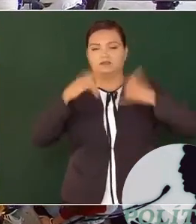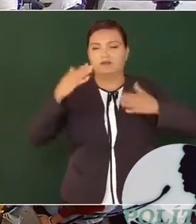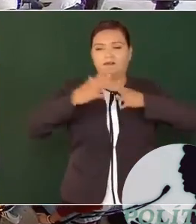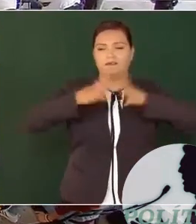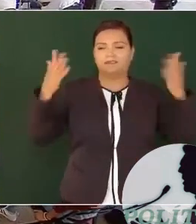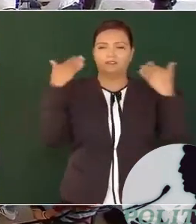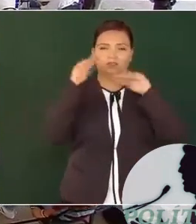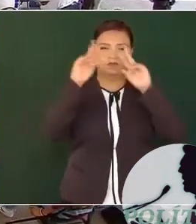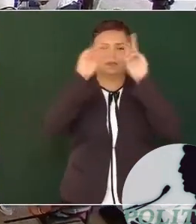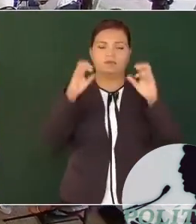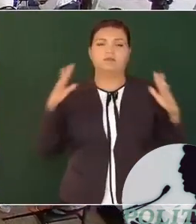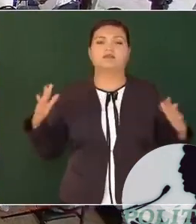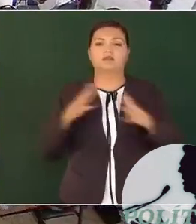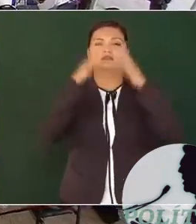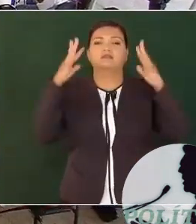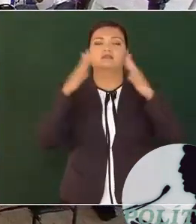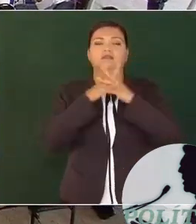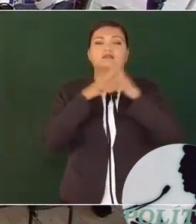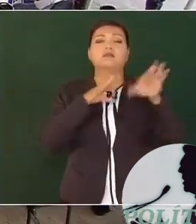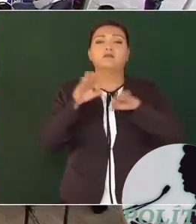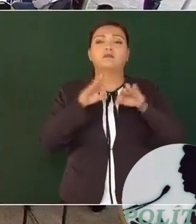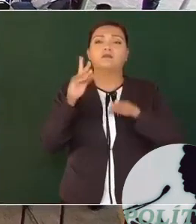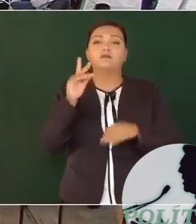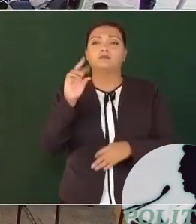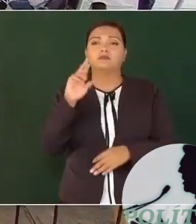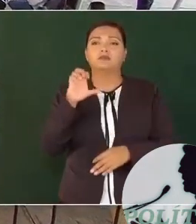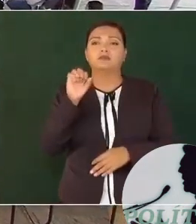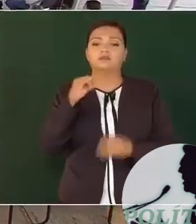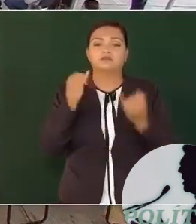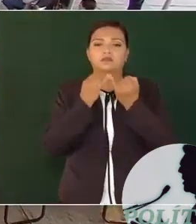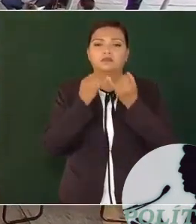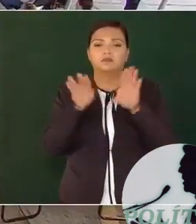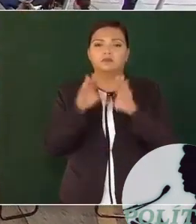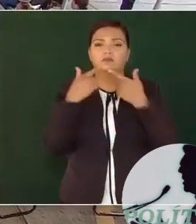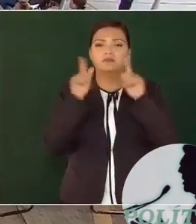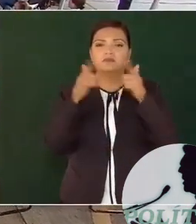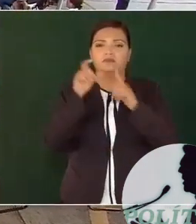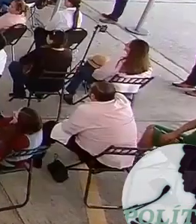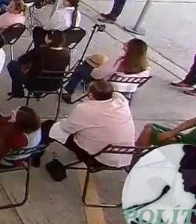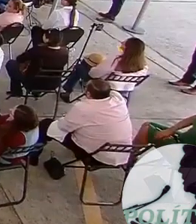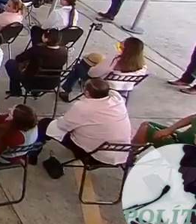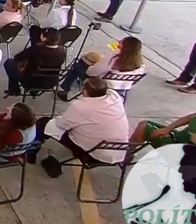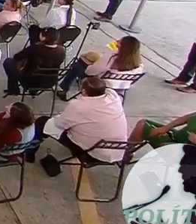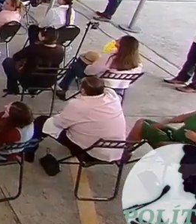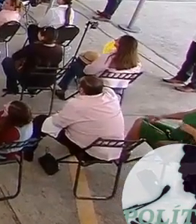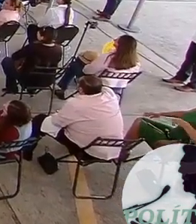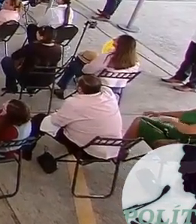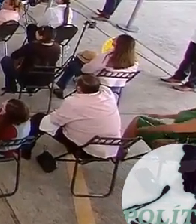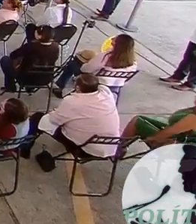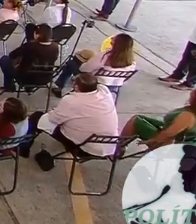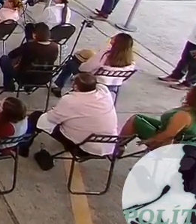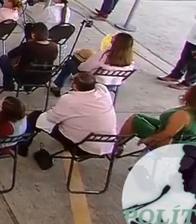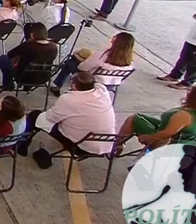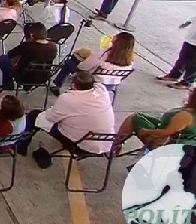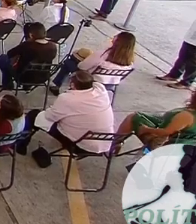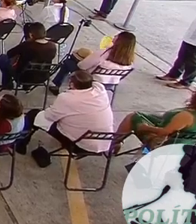de las luchas obreras y también por las libertarias. La pregunta